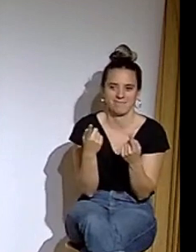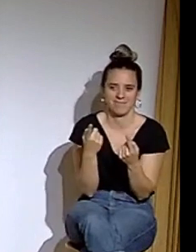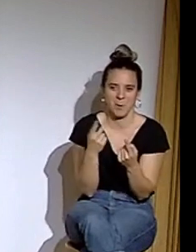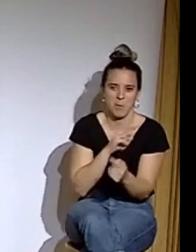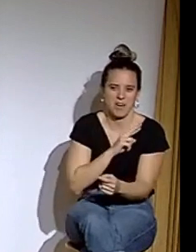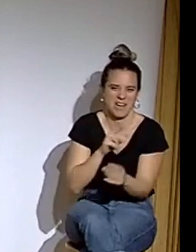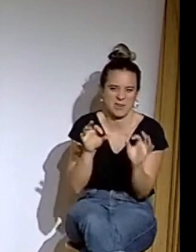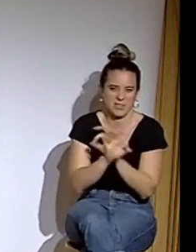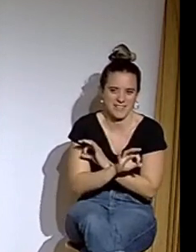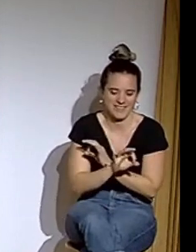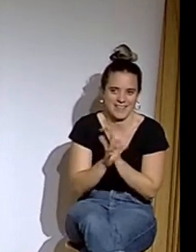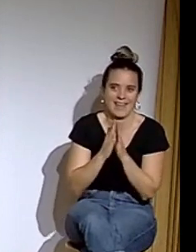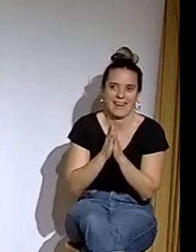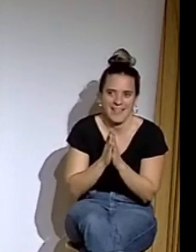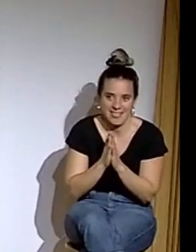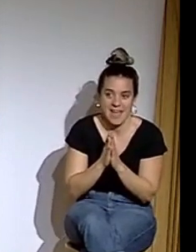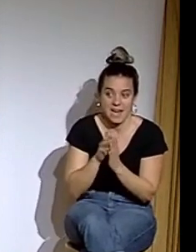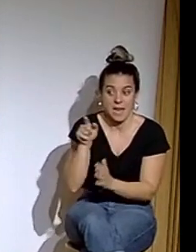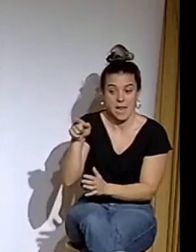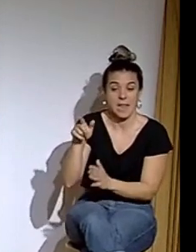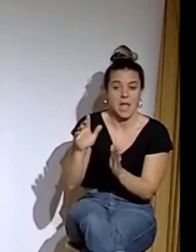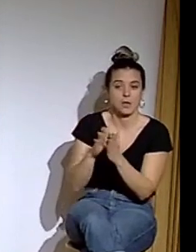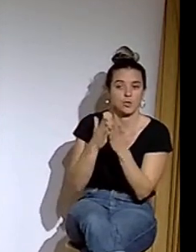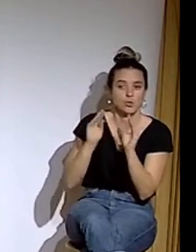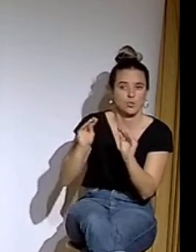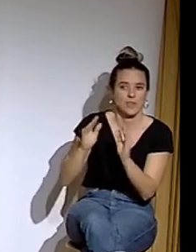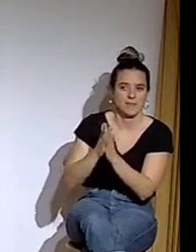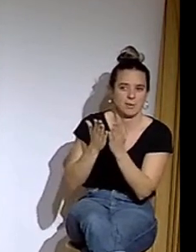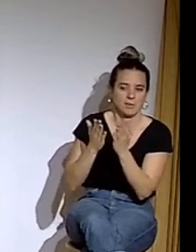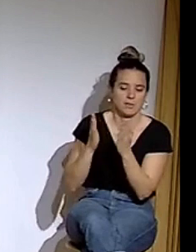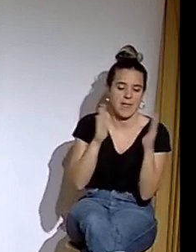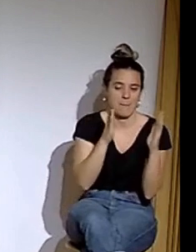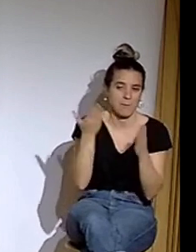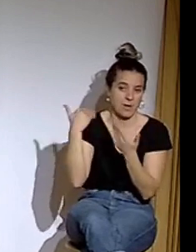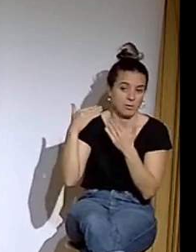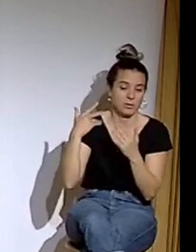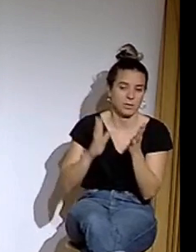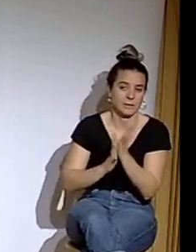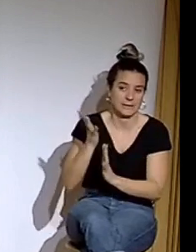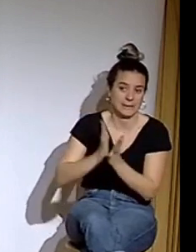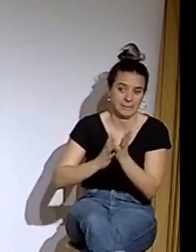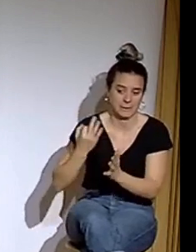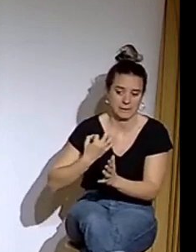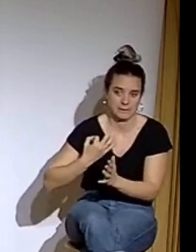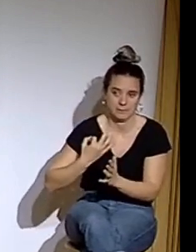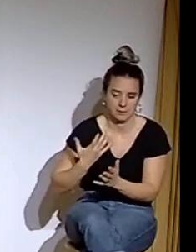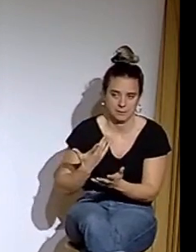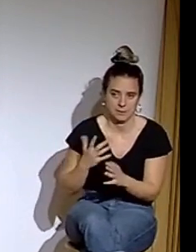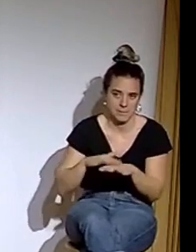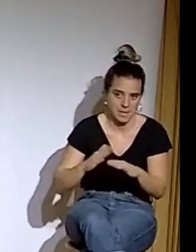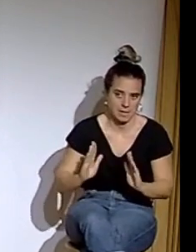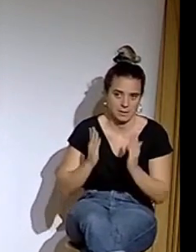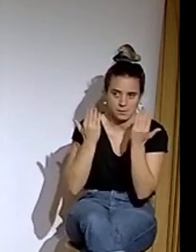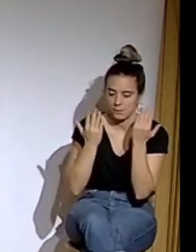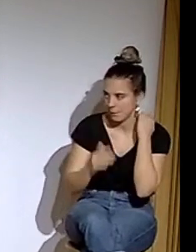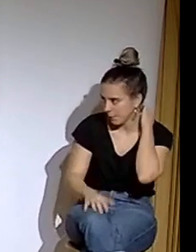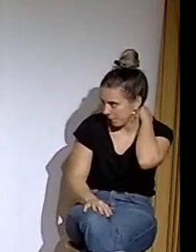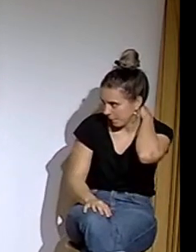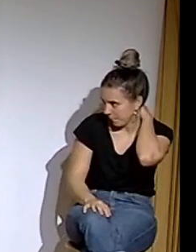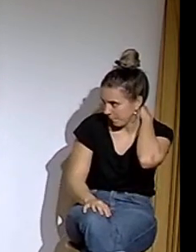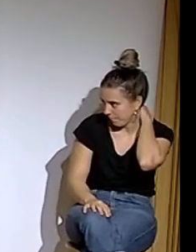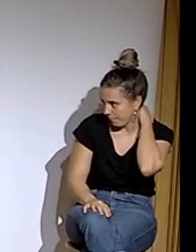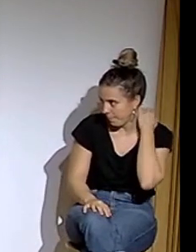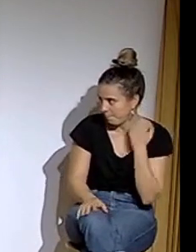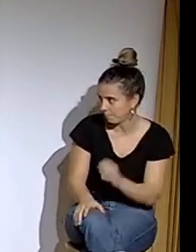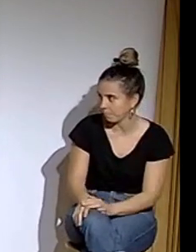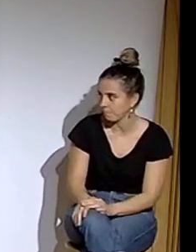quemar hasta sus libros en otra época entonces a veces cuando juzgamos dura a